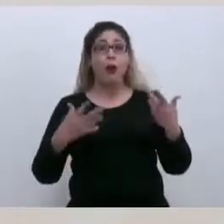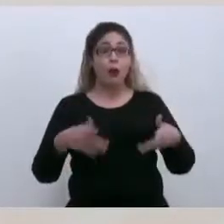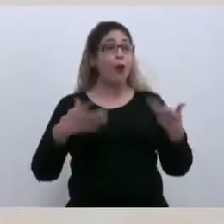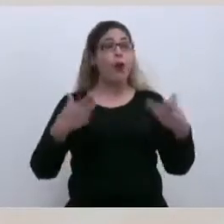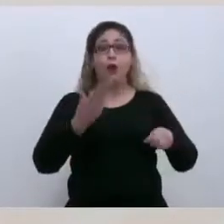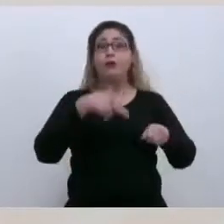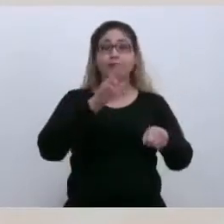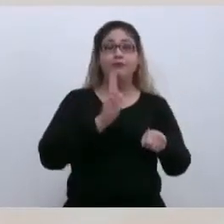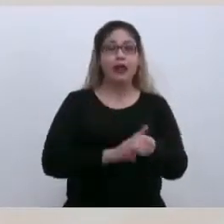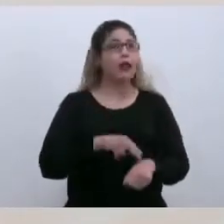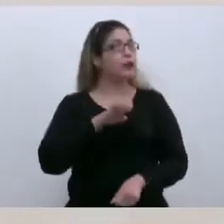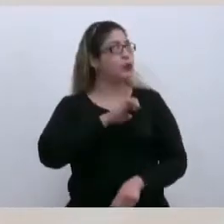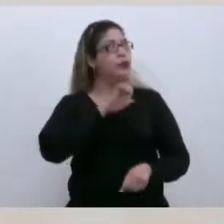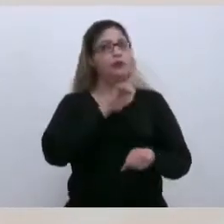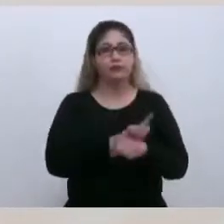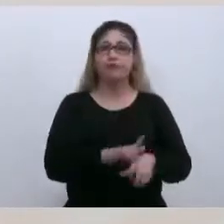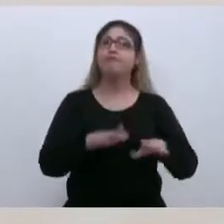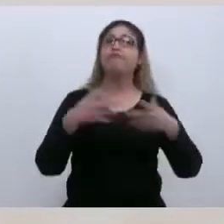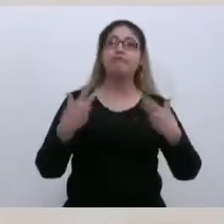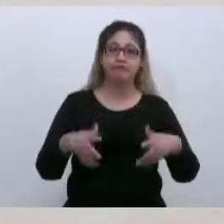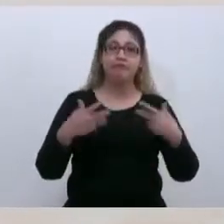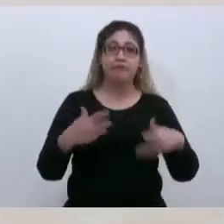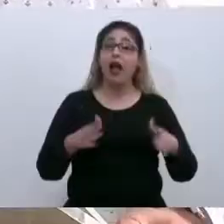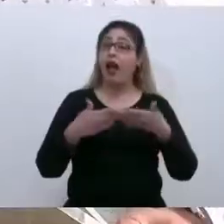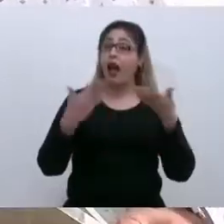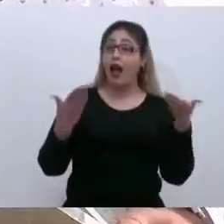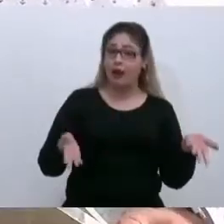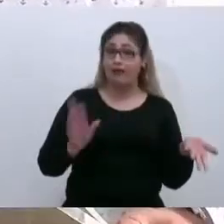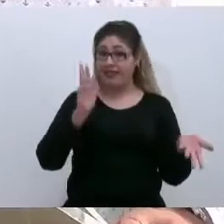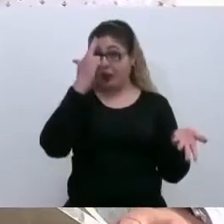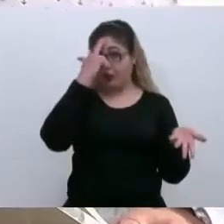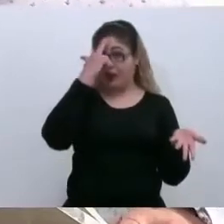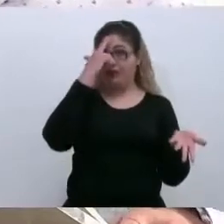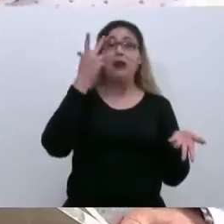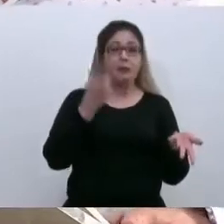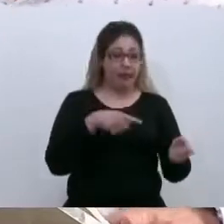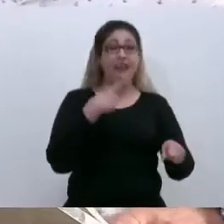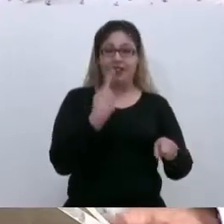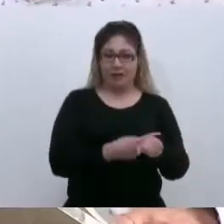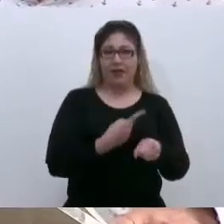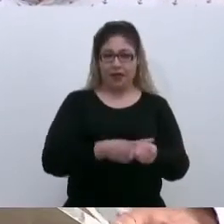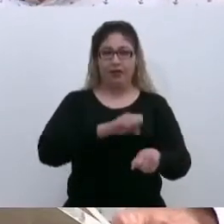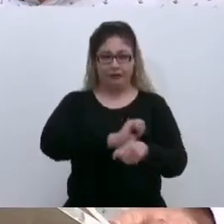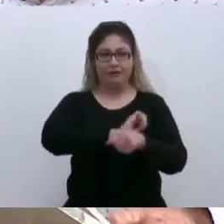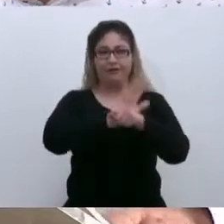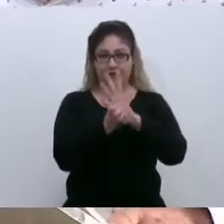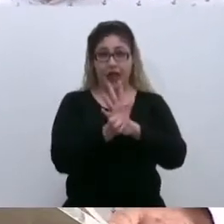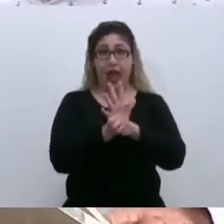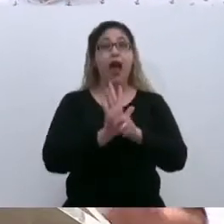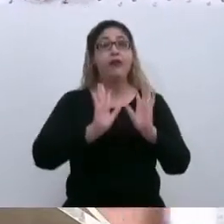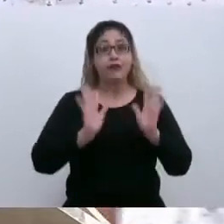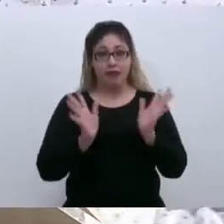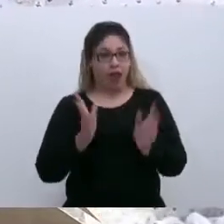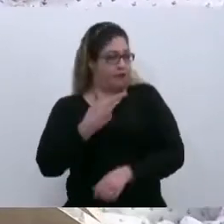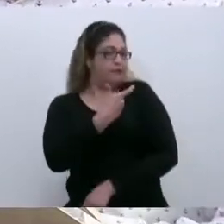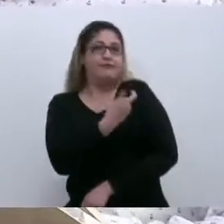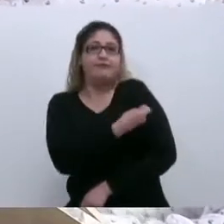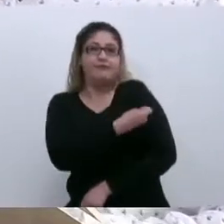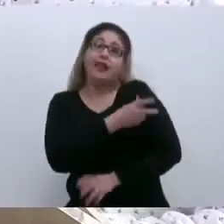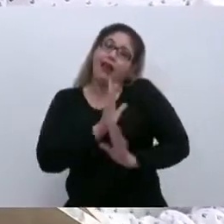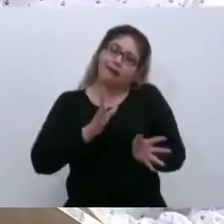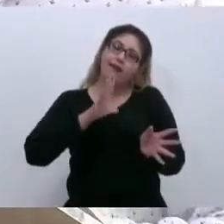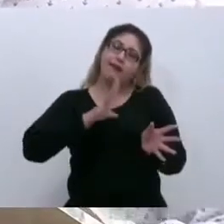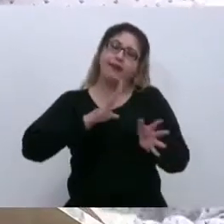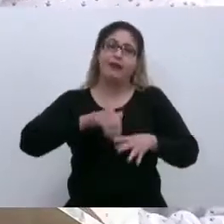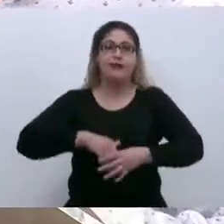están aplicando en el estado y lo más importante, contamos con el compromiso de